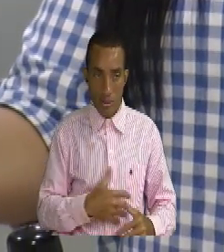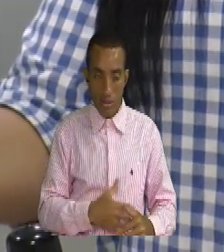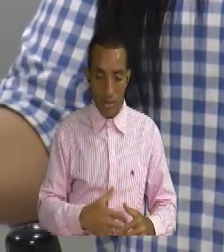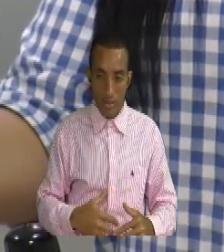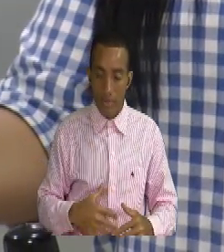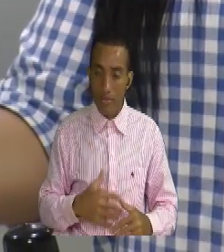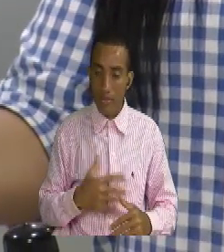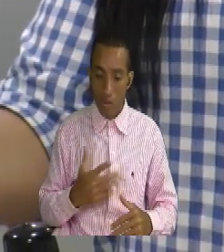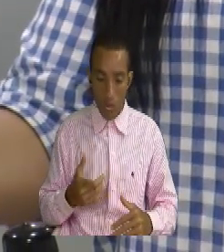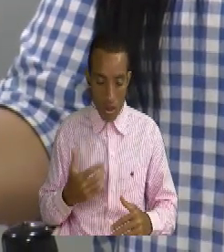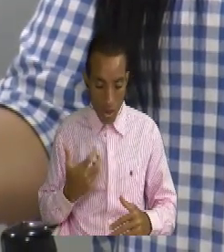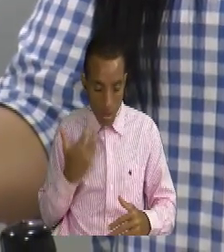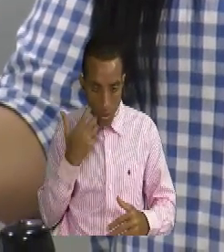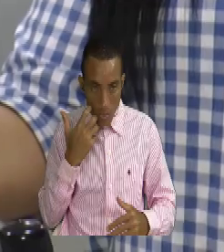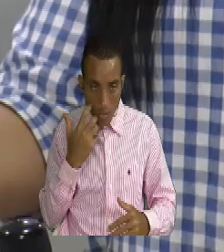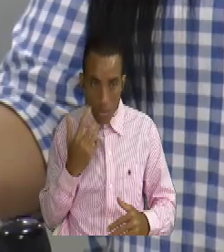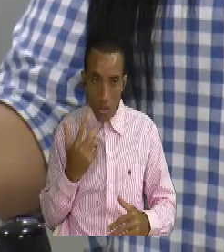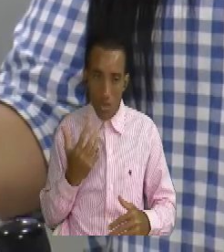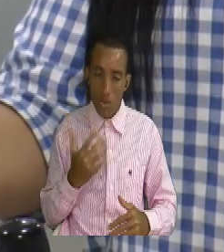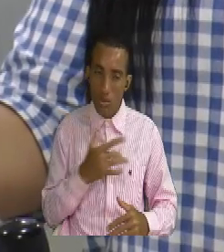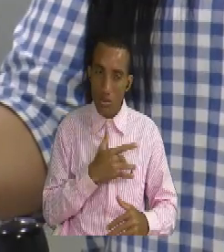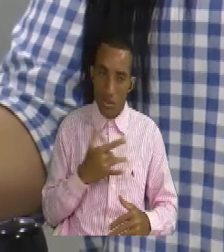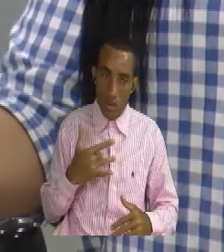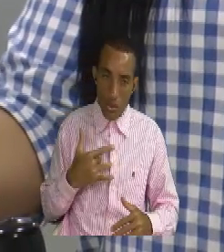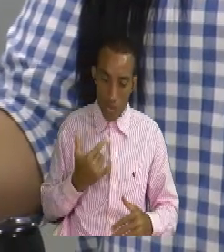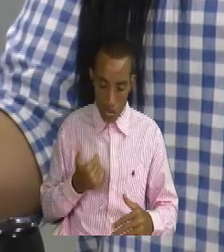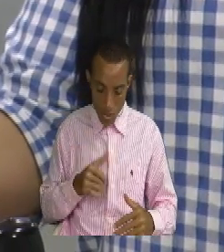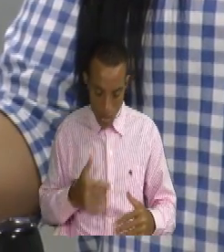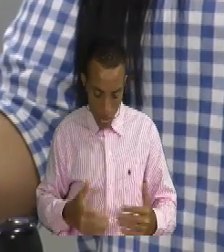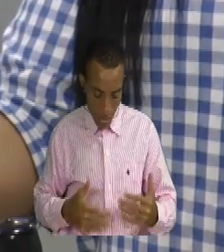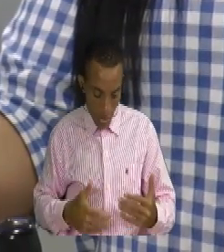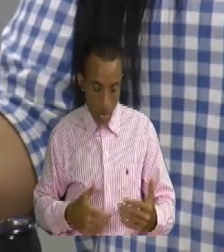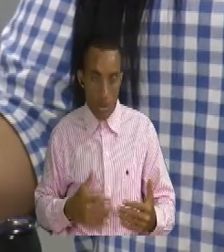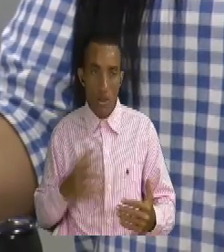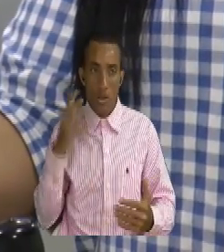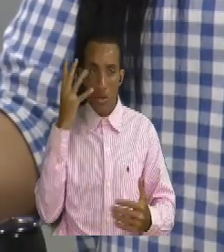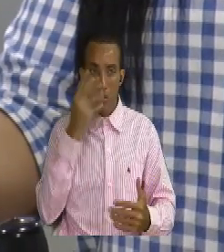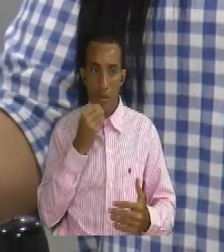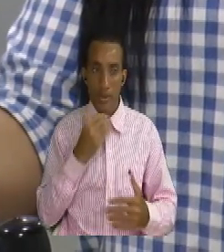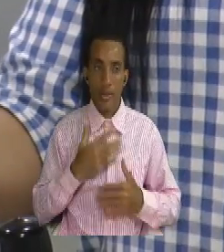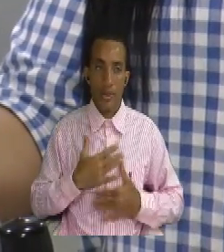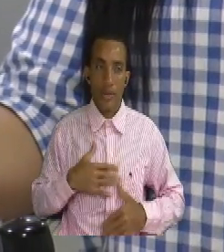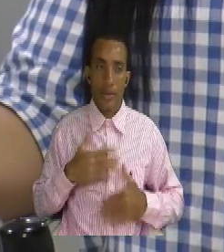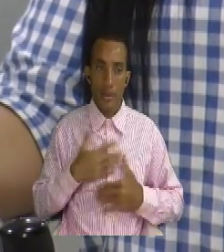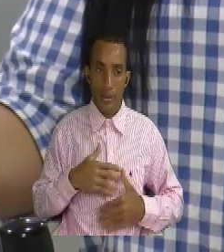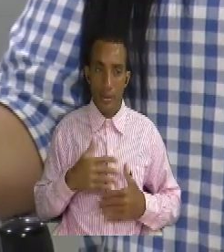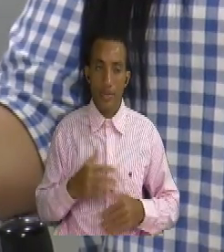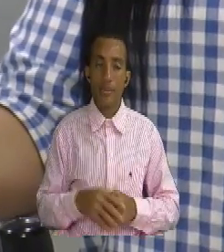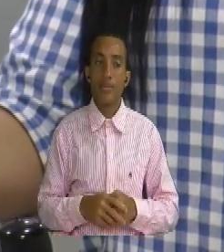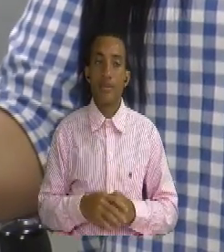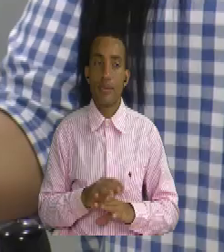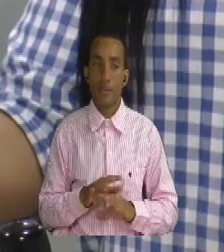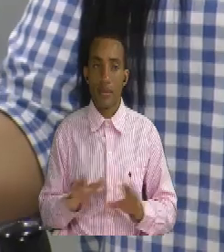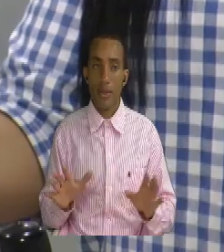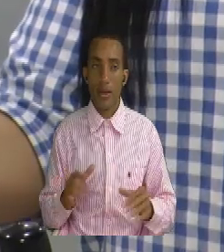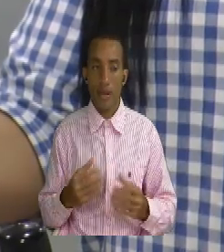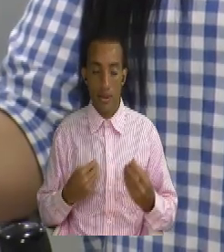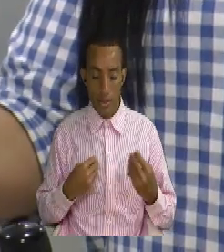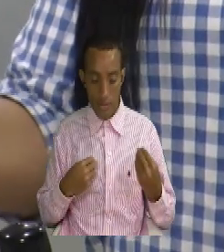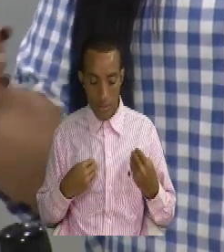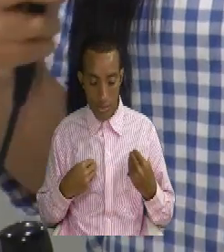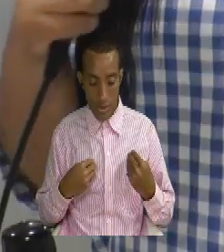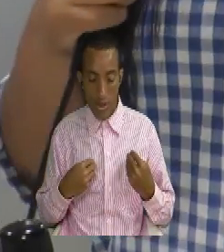bebé, y más por lo bonito que pueda llegar a ser, porque la verdad es muy hermoso, es la tranquilidad de tener un bebé sano que va a estar el resto de la vida con ustedes en